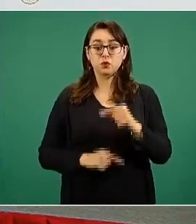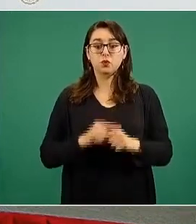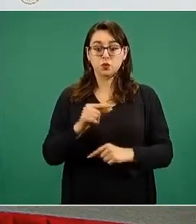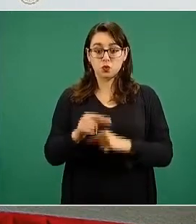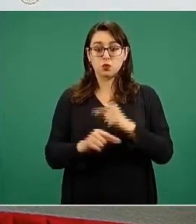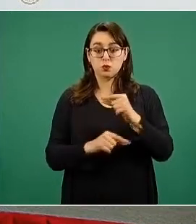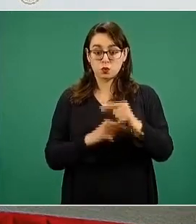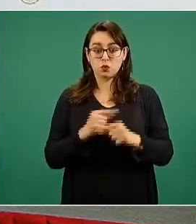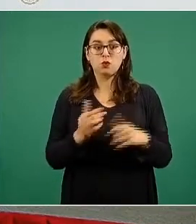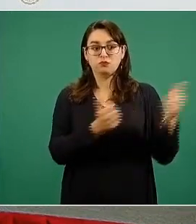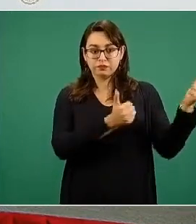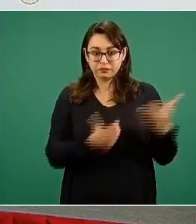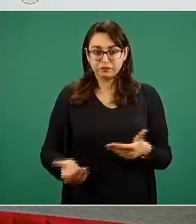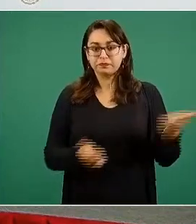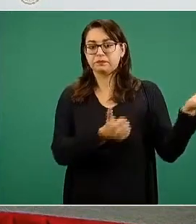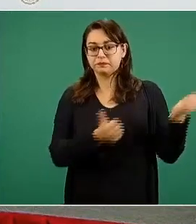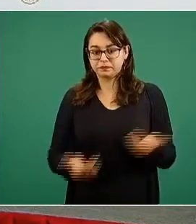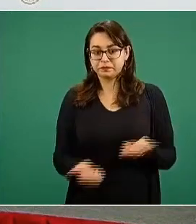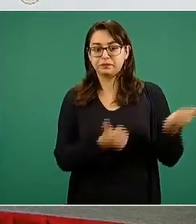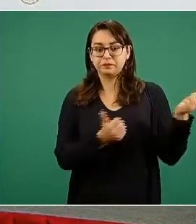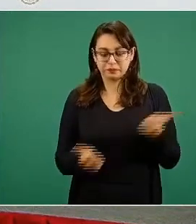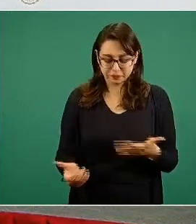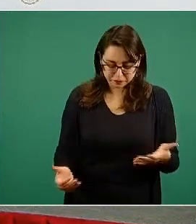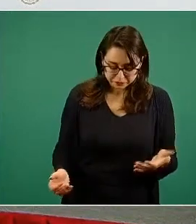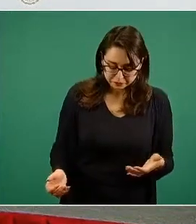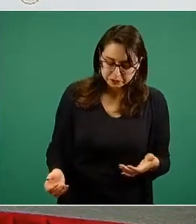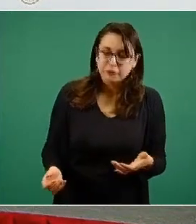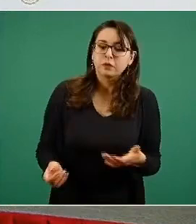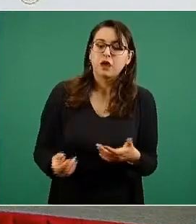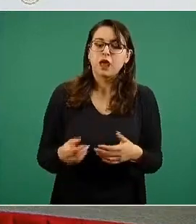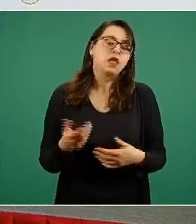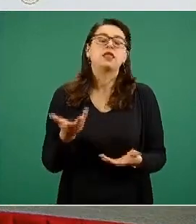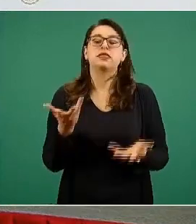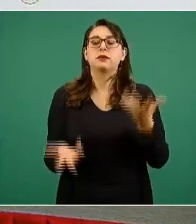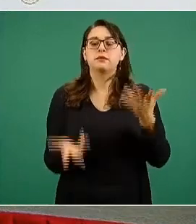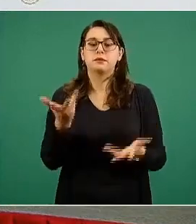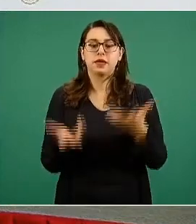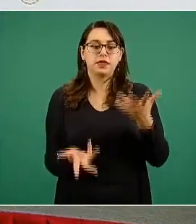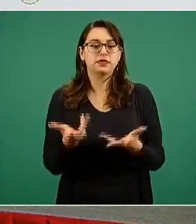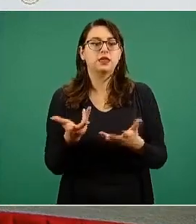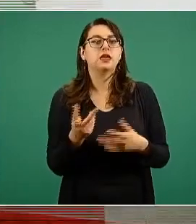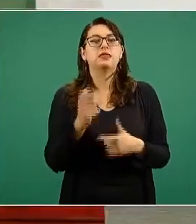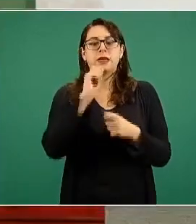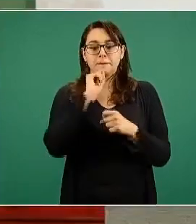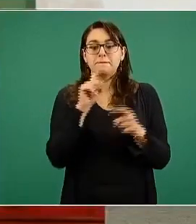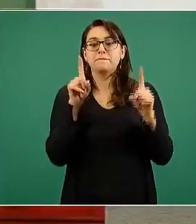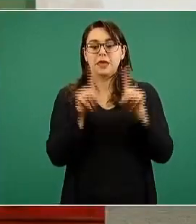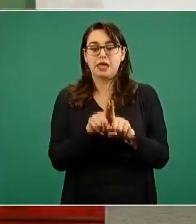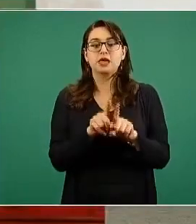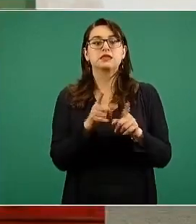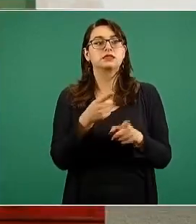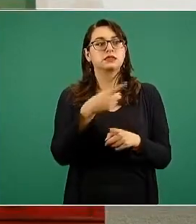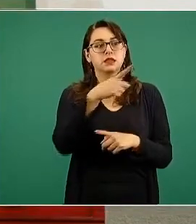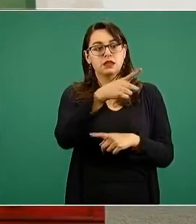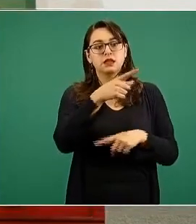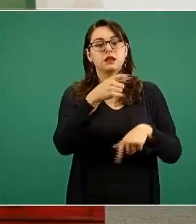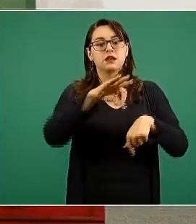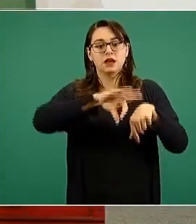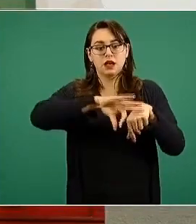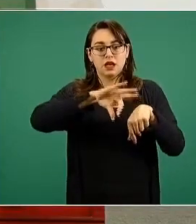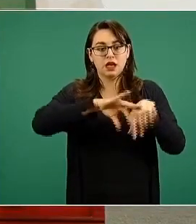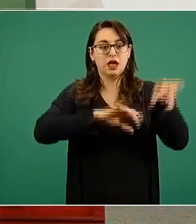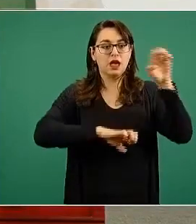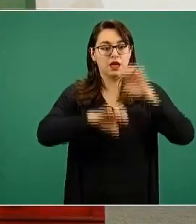estaremos recibiendo más y más vacuna conforme las propias empresas, particularmente ahorita con la